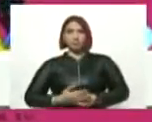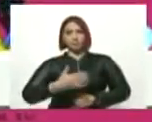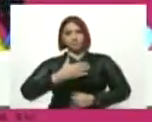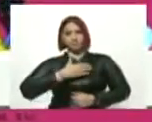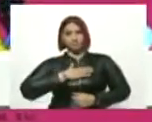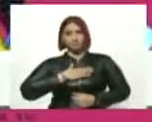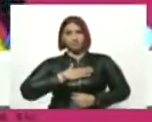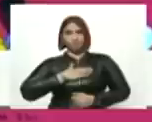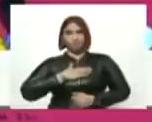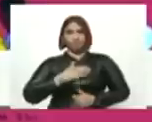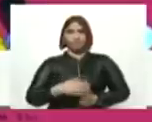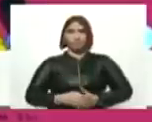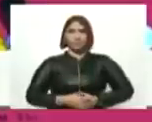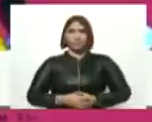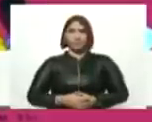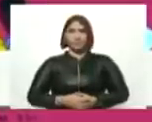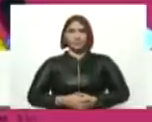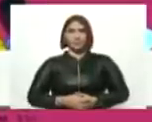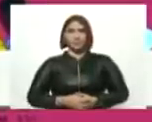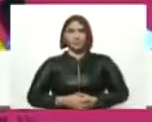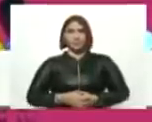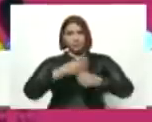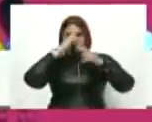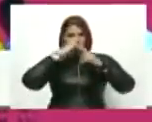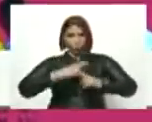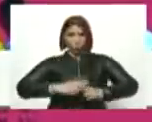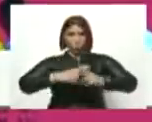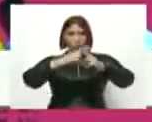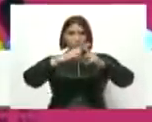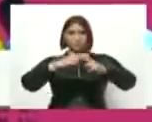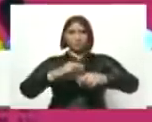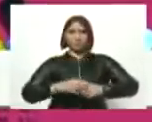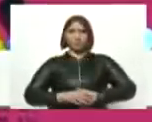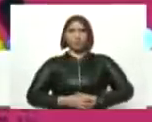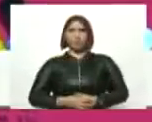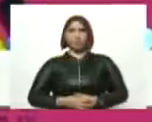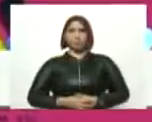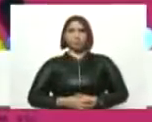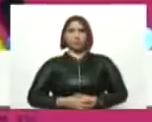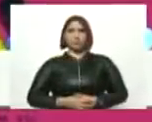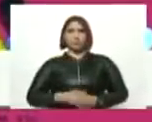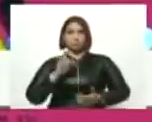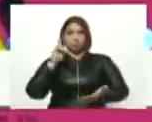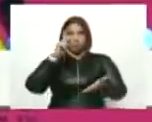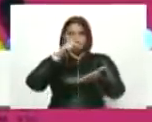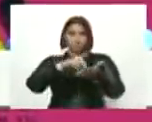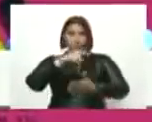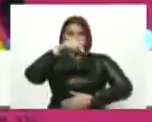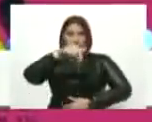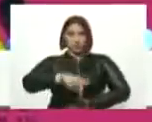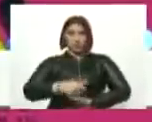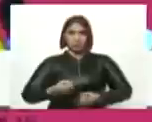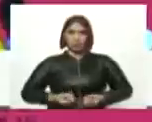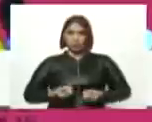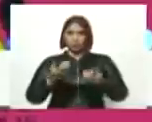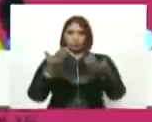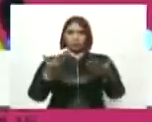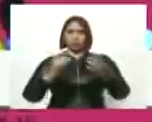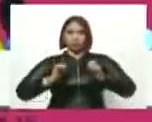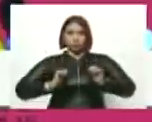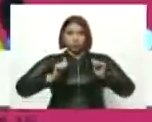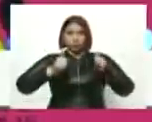un altamente honroso estar aquí dando